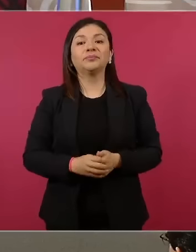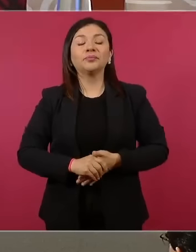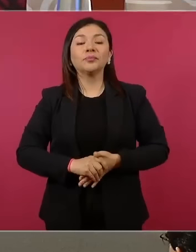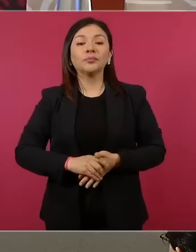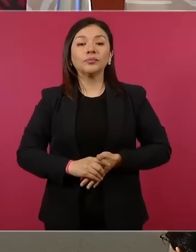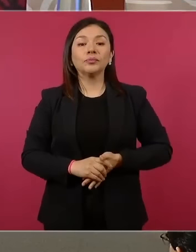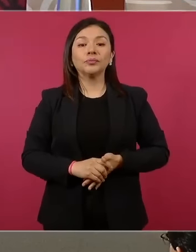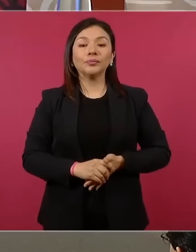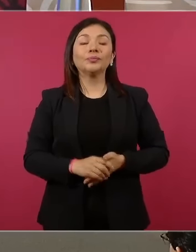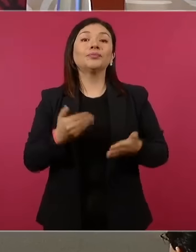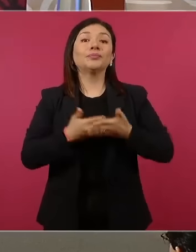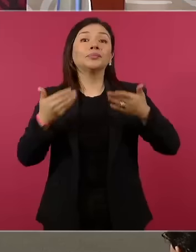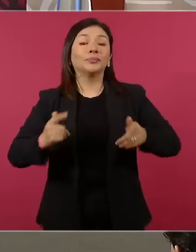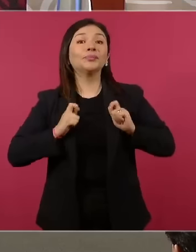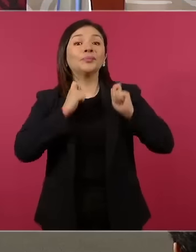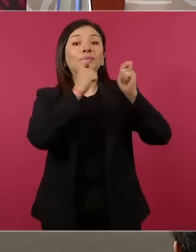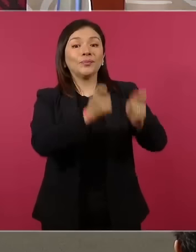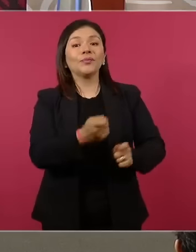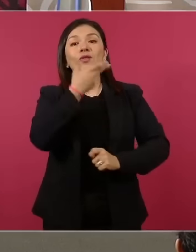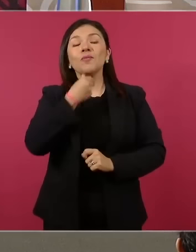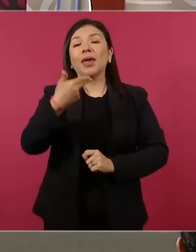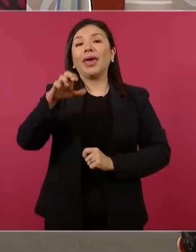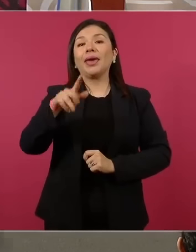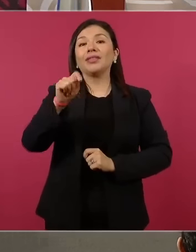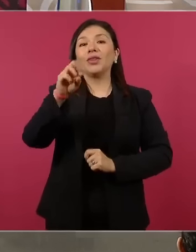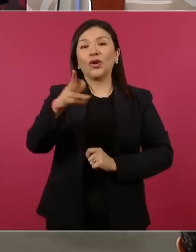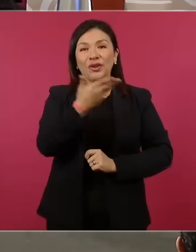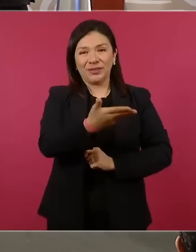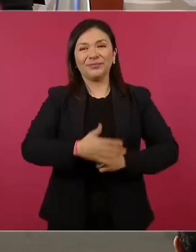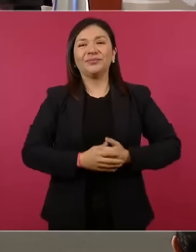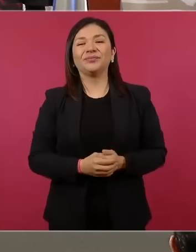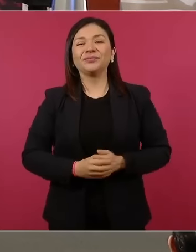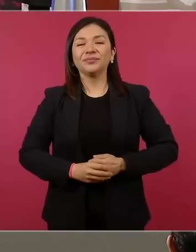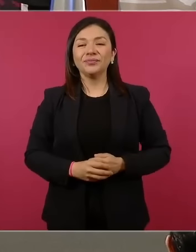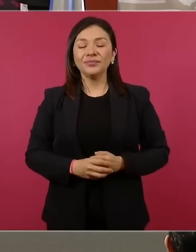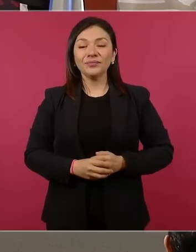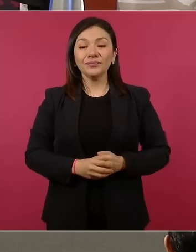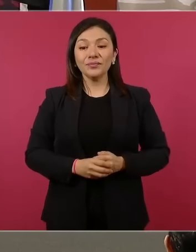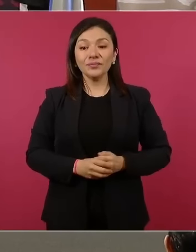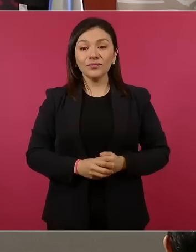a pasarle la palabra a Héctor, por favor, de la Secretaría de Hacienda.